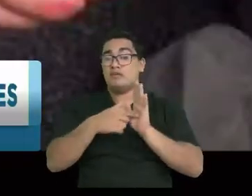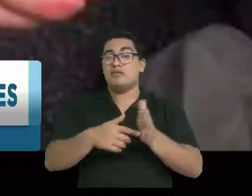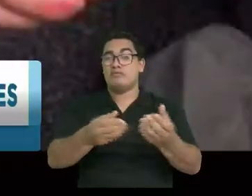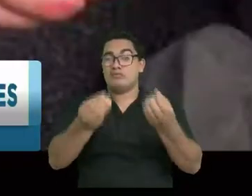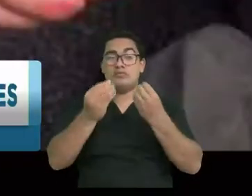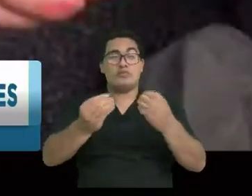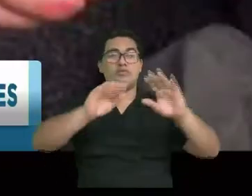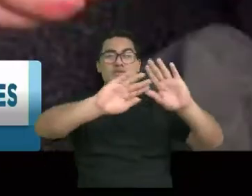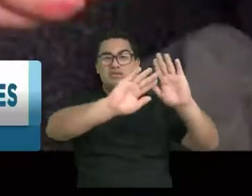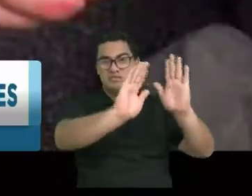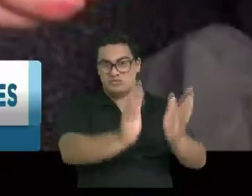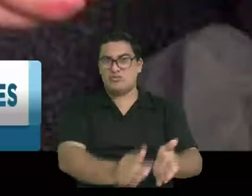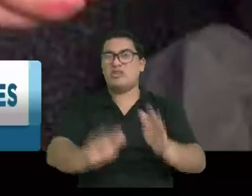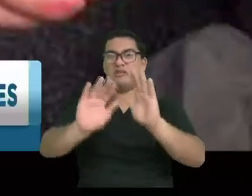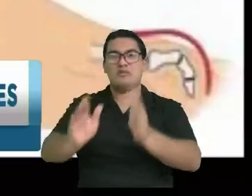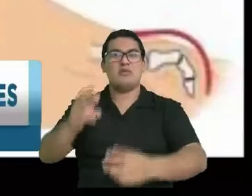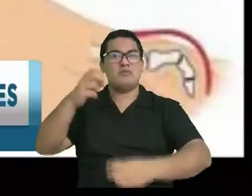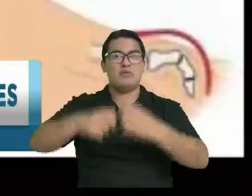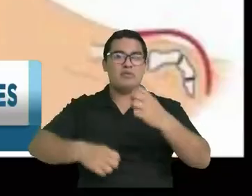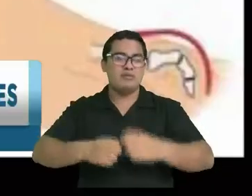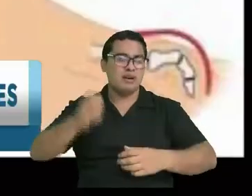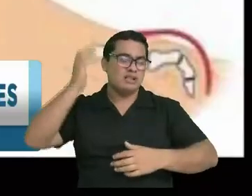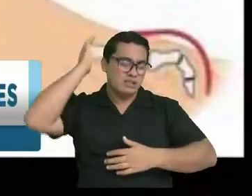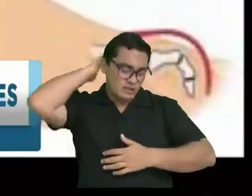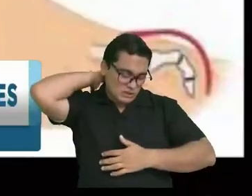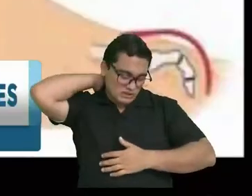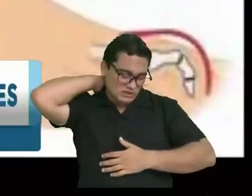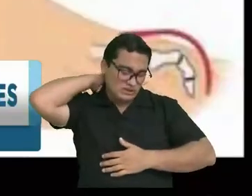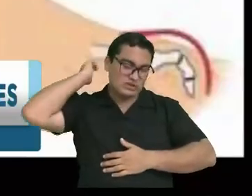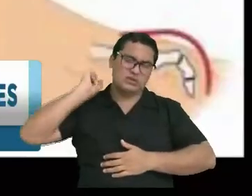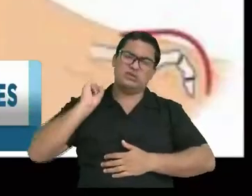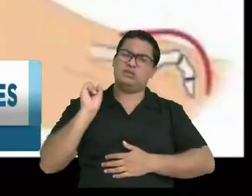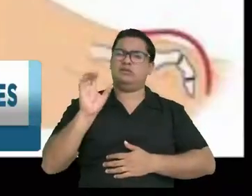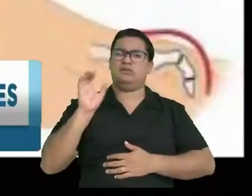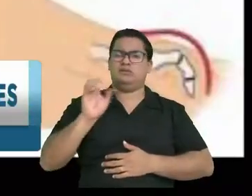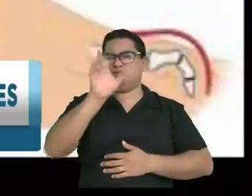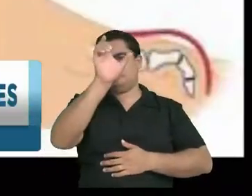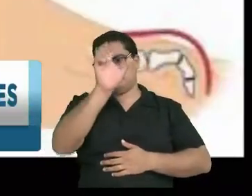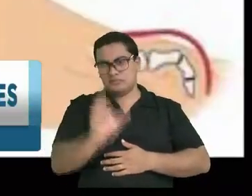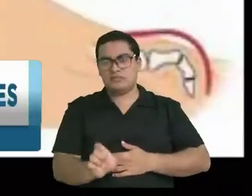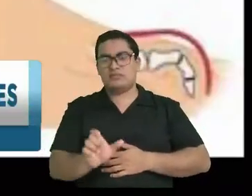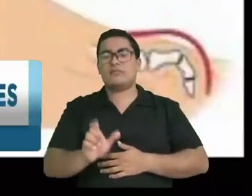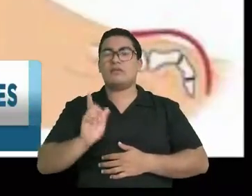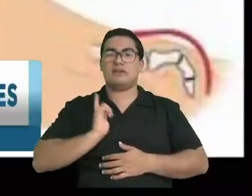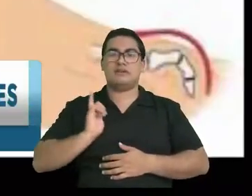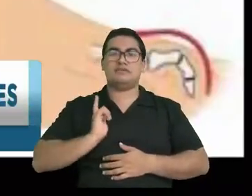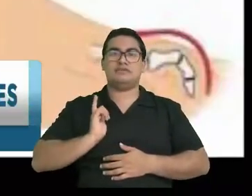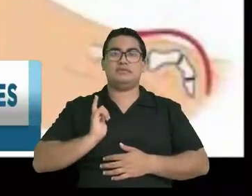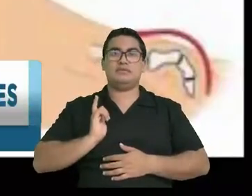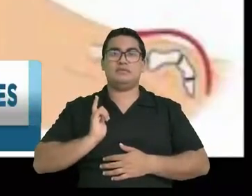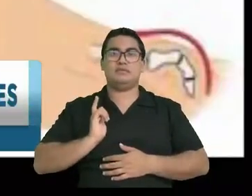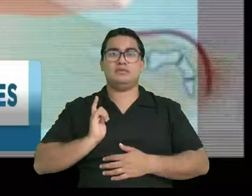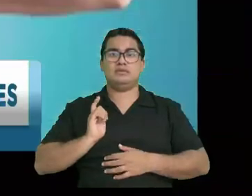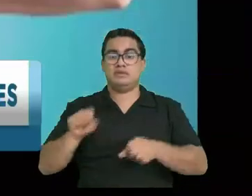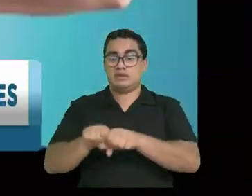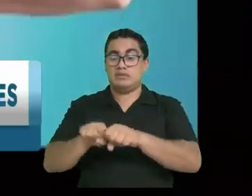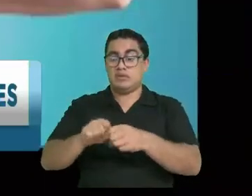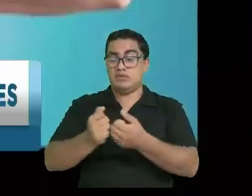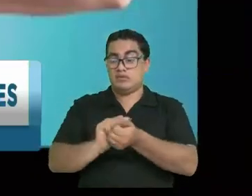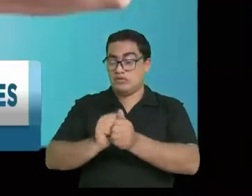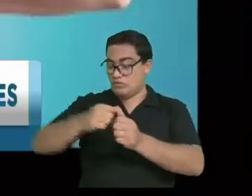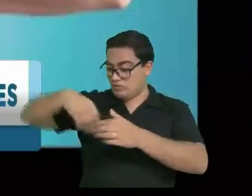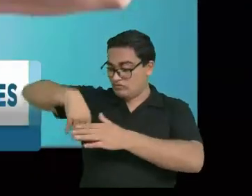en espalda, problemas de precisamente por los tacones. Llevan una sandalia dentro de su bolso y al momento